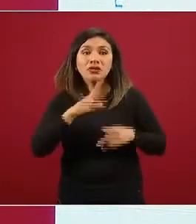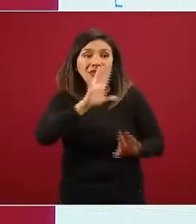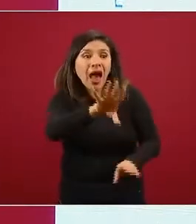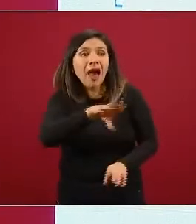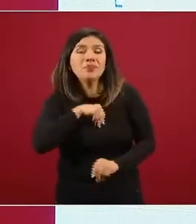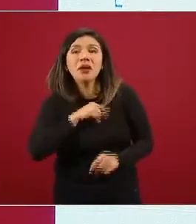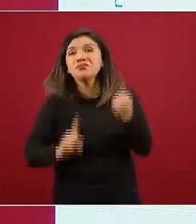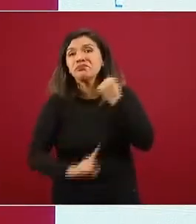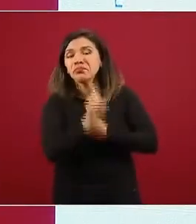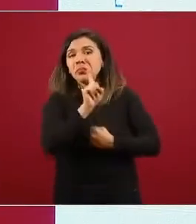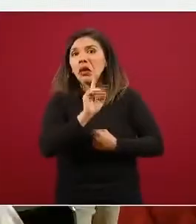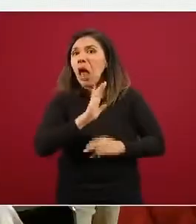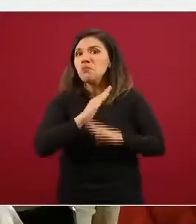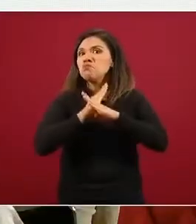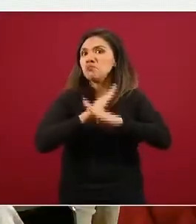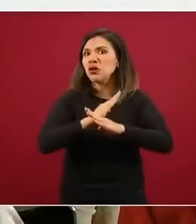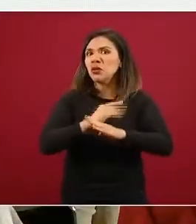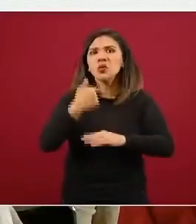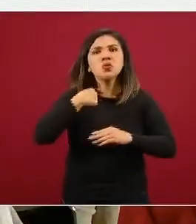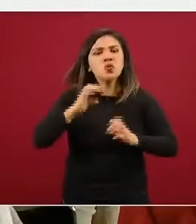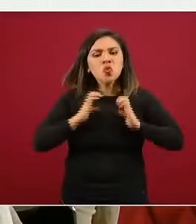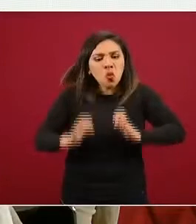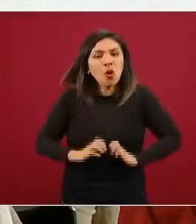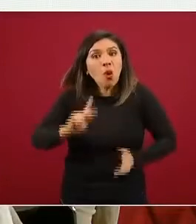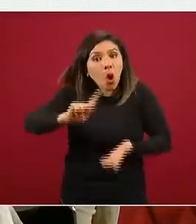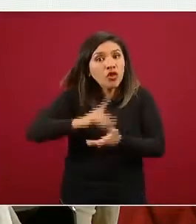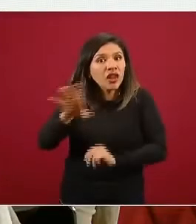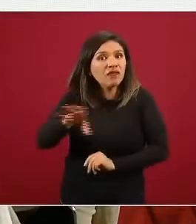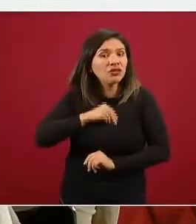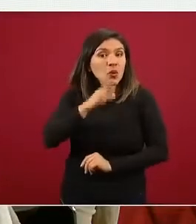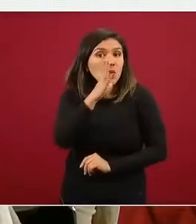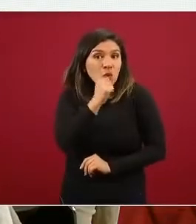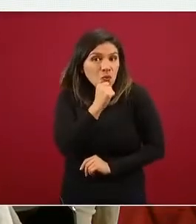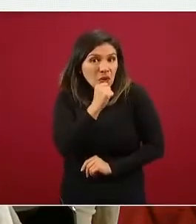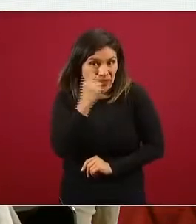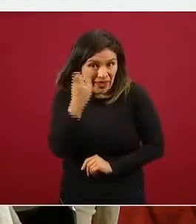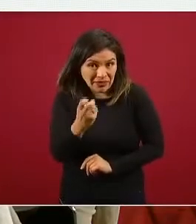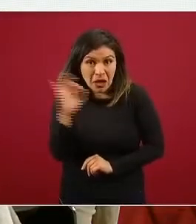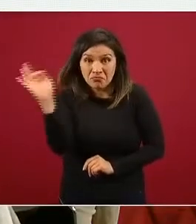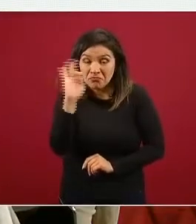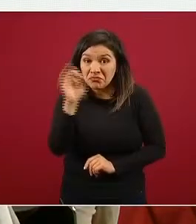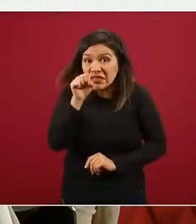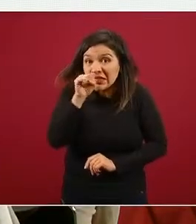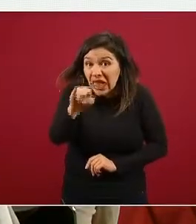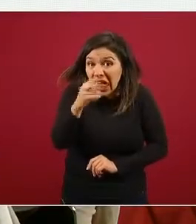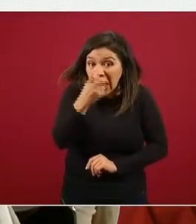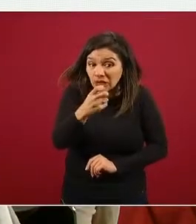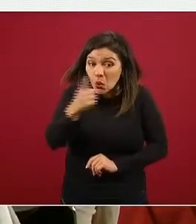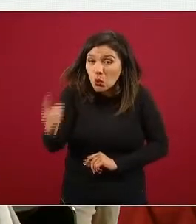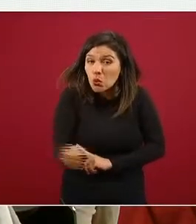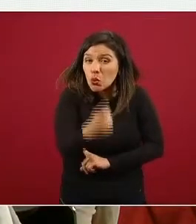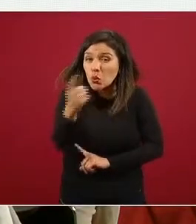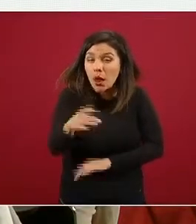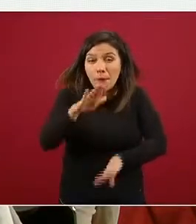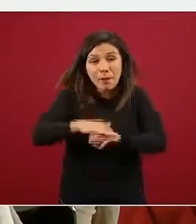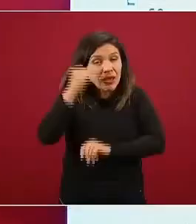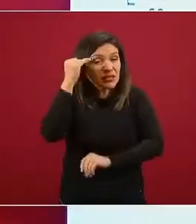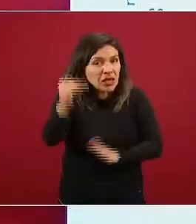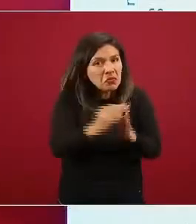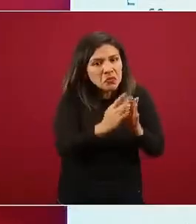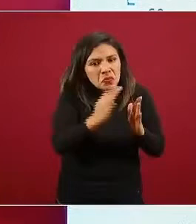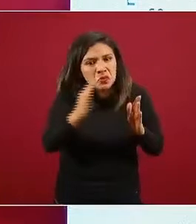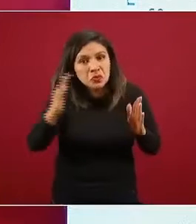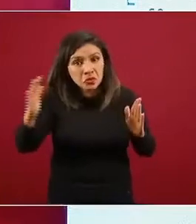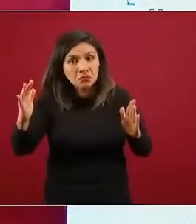infectaron quedan inmunes, quedan resistentes biológicamente al virus. Si esto permaneciera por un tiempo